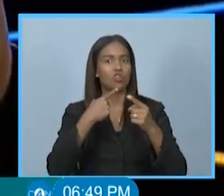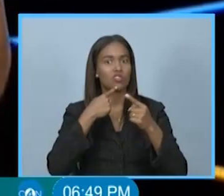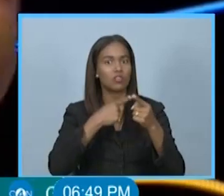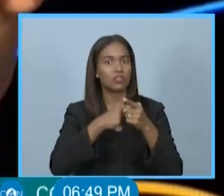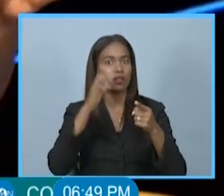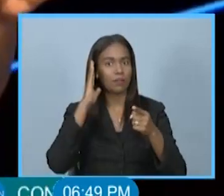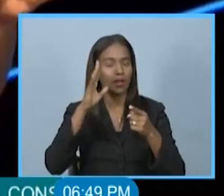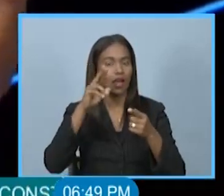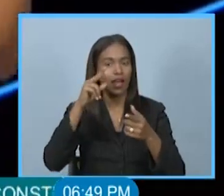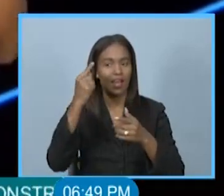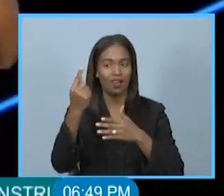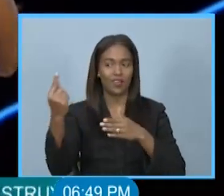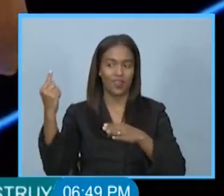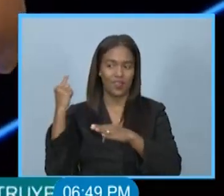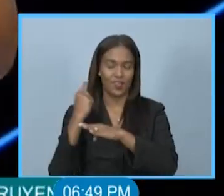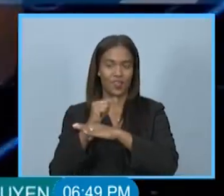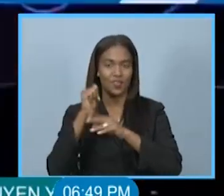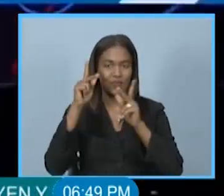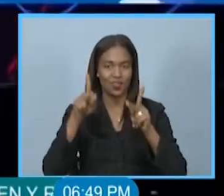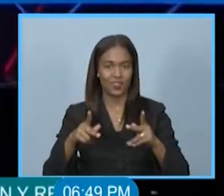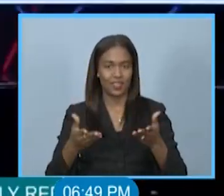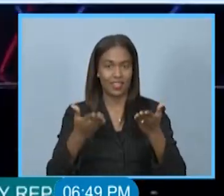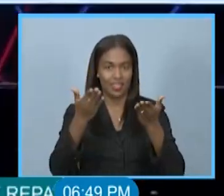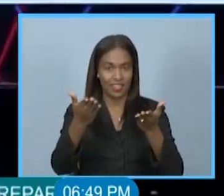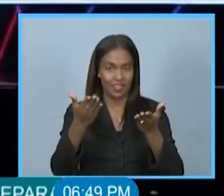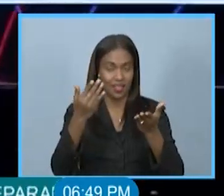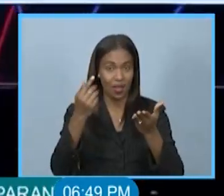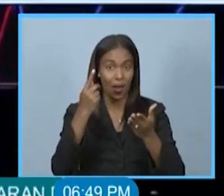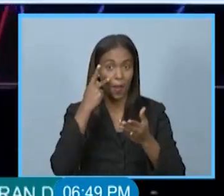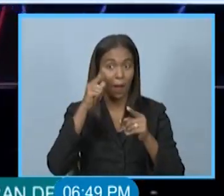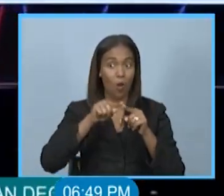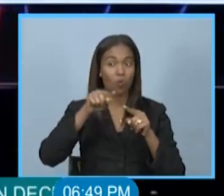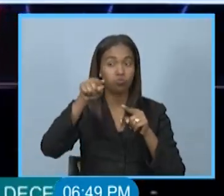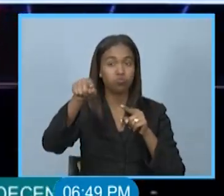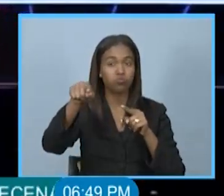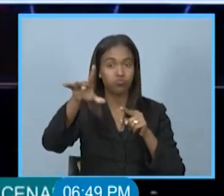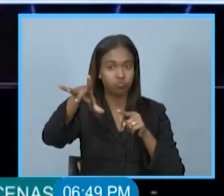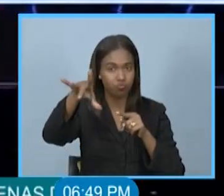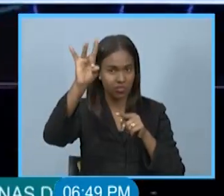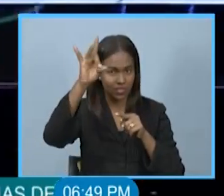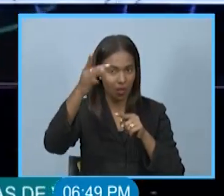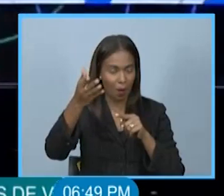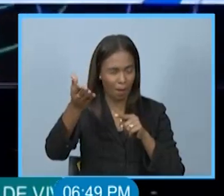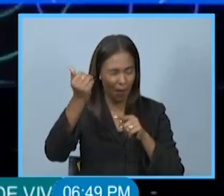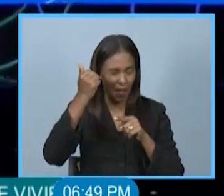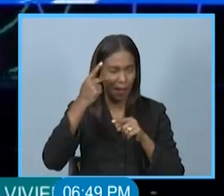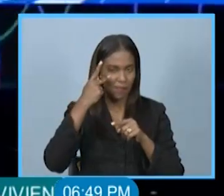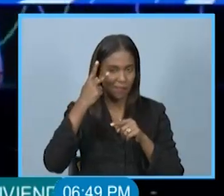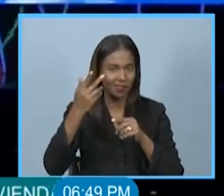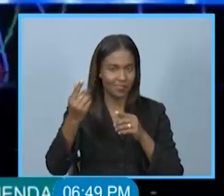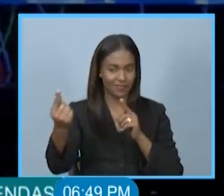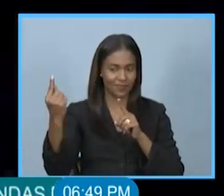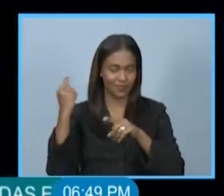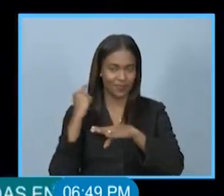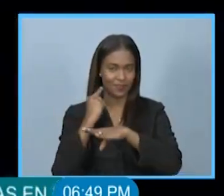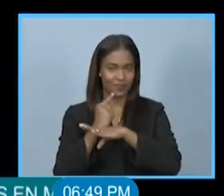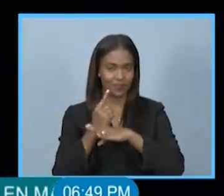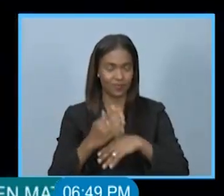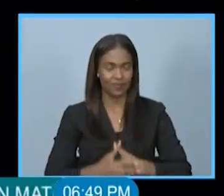va a leer una de las chicas aquí presentes allá en la esquina en la esquina venga para acá venga para acá